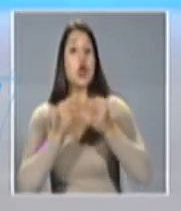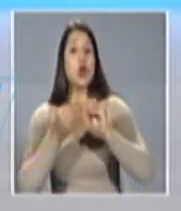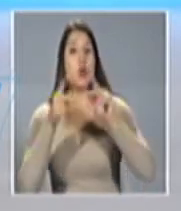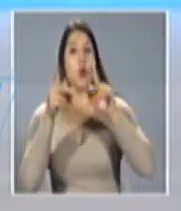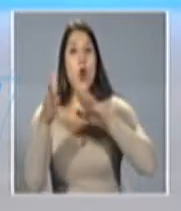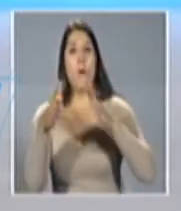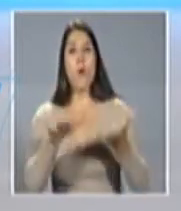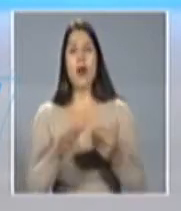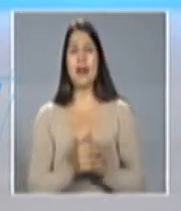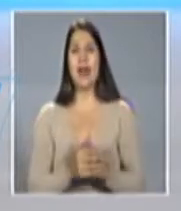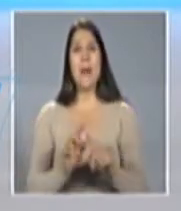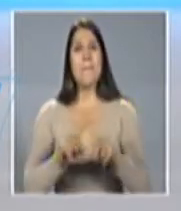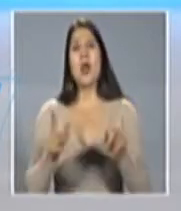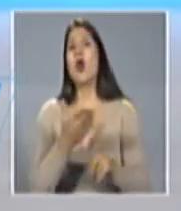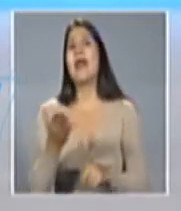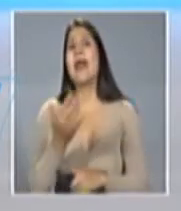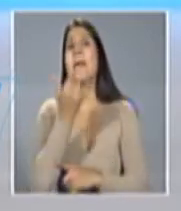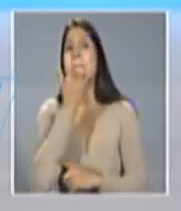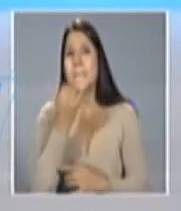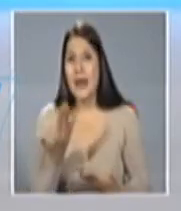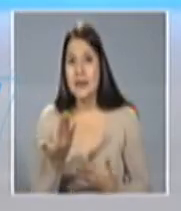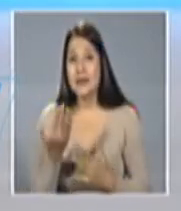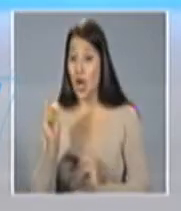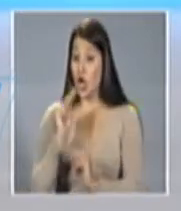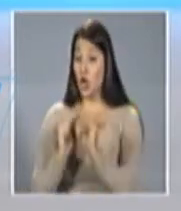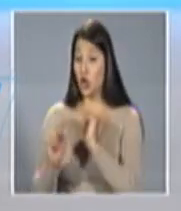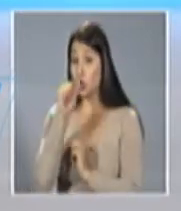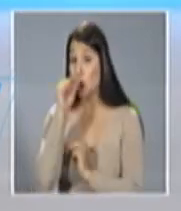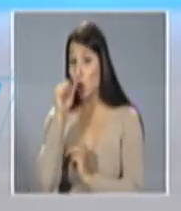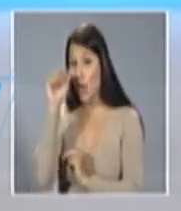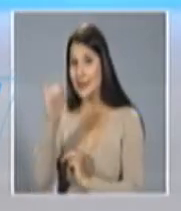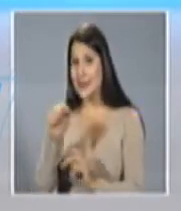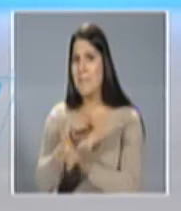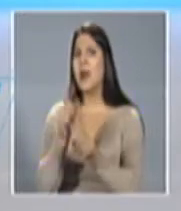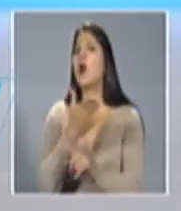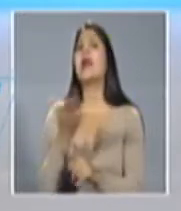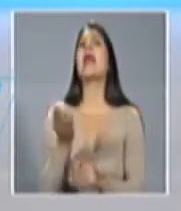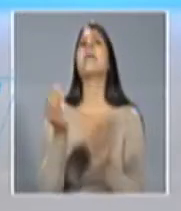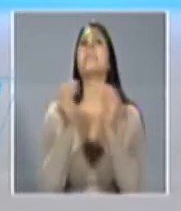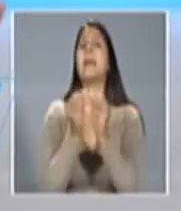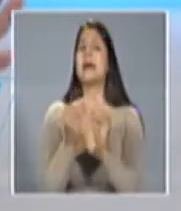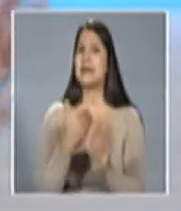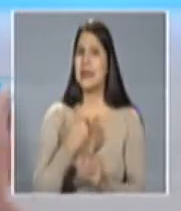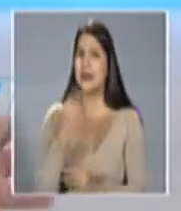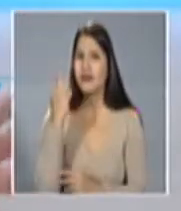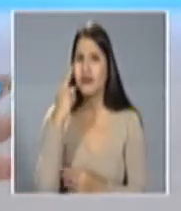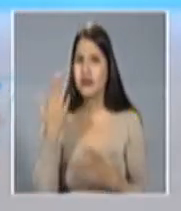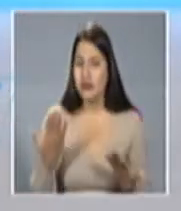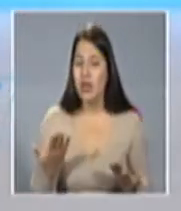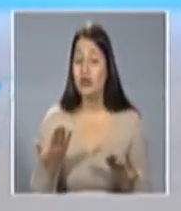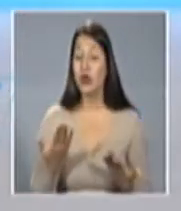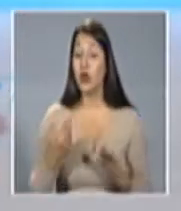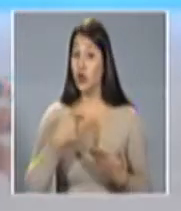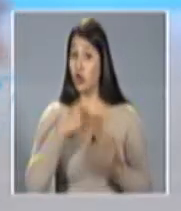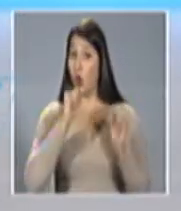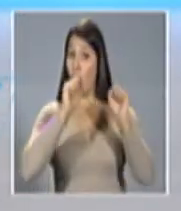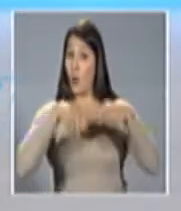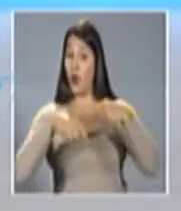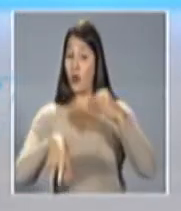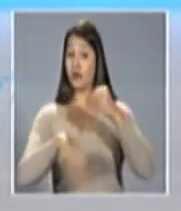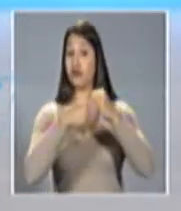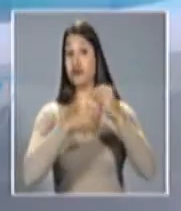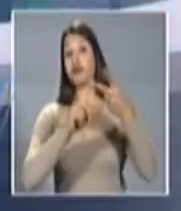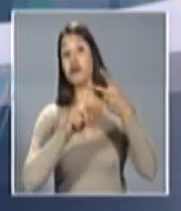aquí? No solamente es el tema del crimen organizado lo que está fallando, hay otro tipo de cosas que están fallando aquí y ahí es donde yo podría señalar también